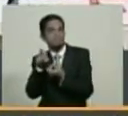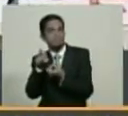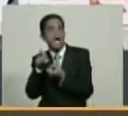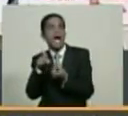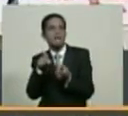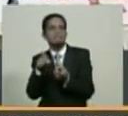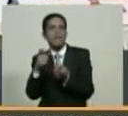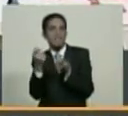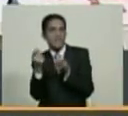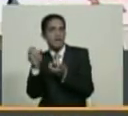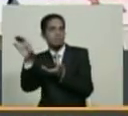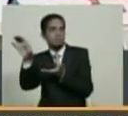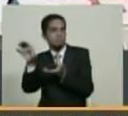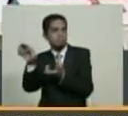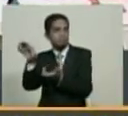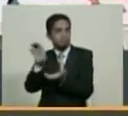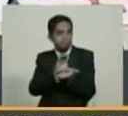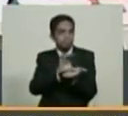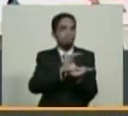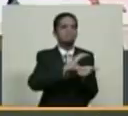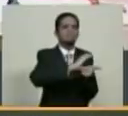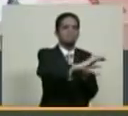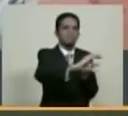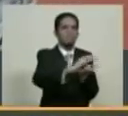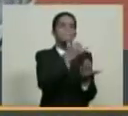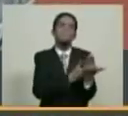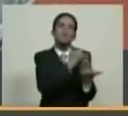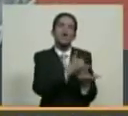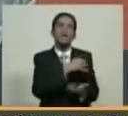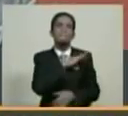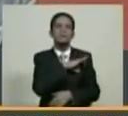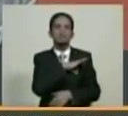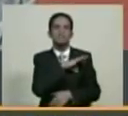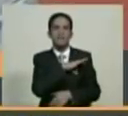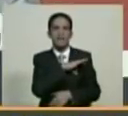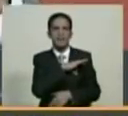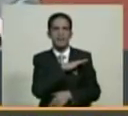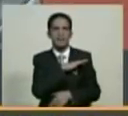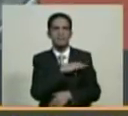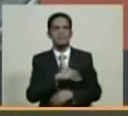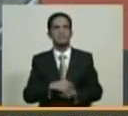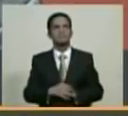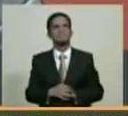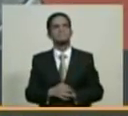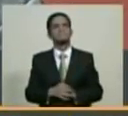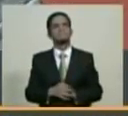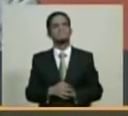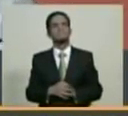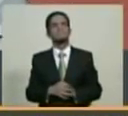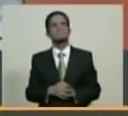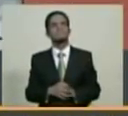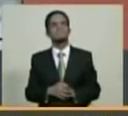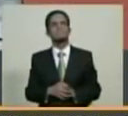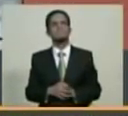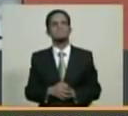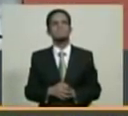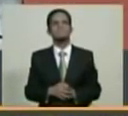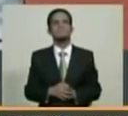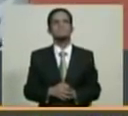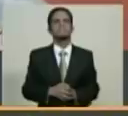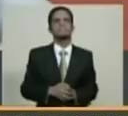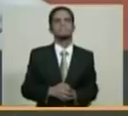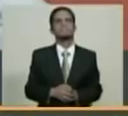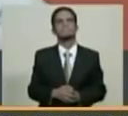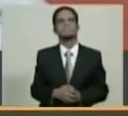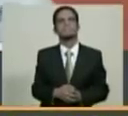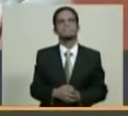también se exonera, esto es que dejarlo bien claro, fueron lo primero que las primeras instrucciones que dio el presidente